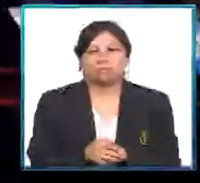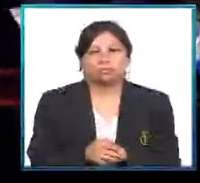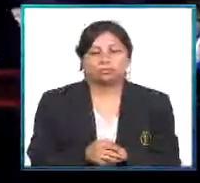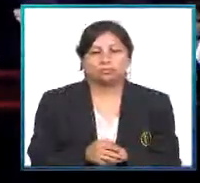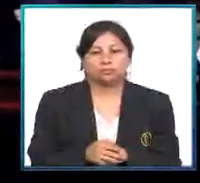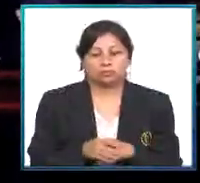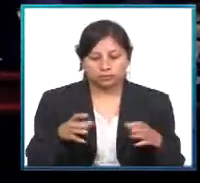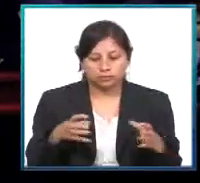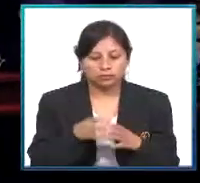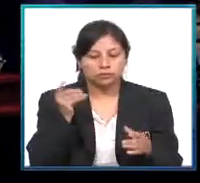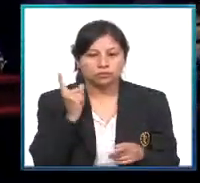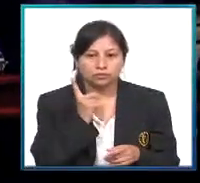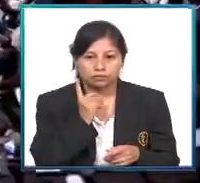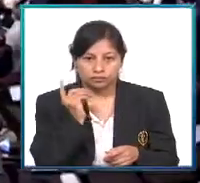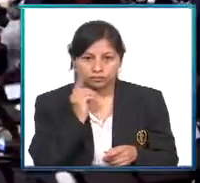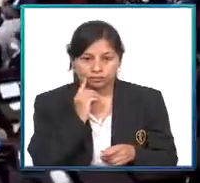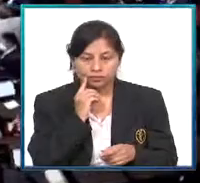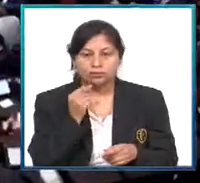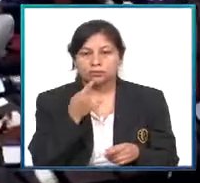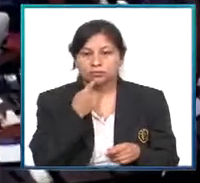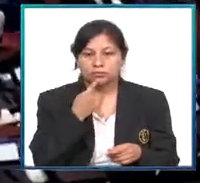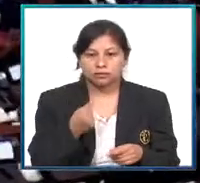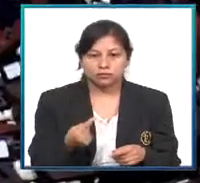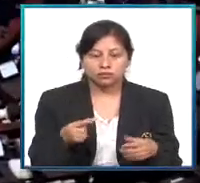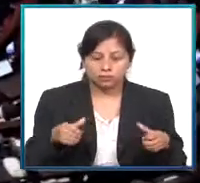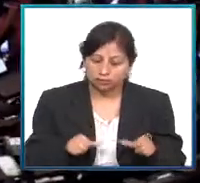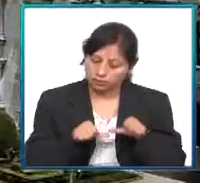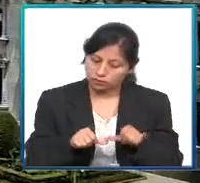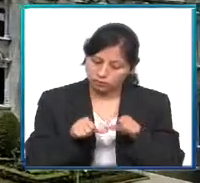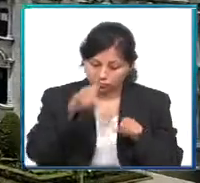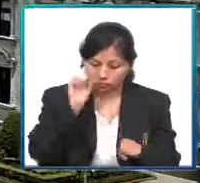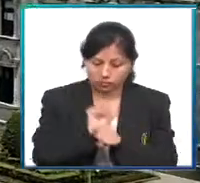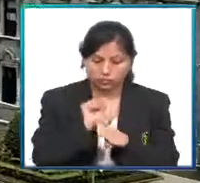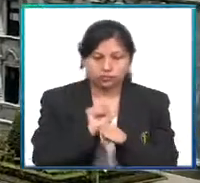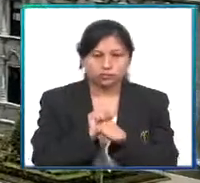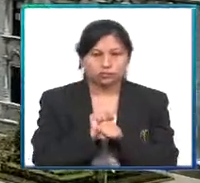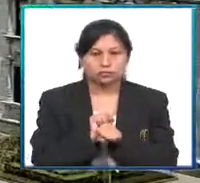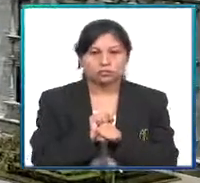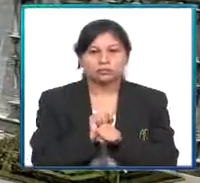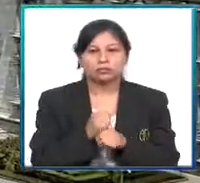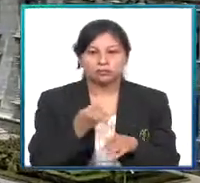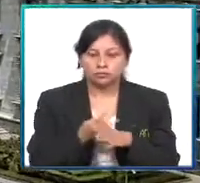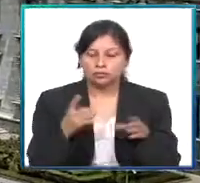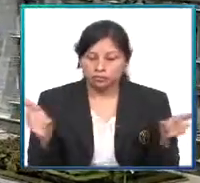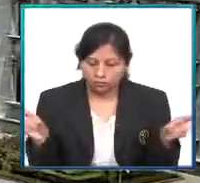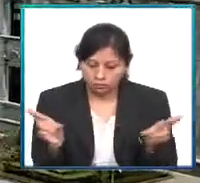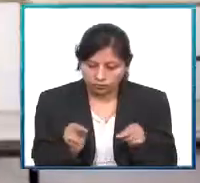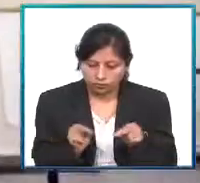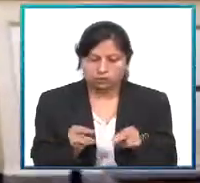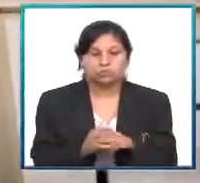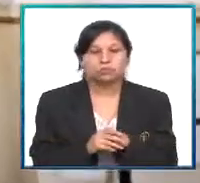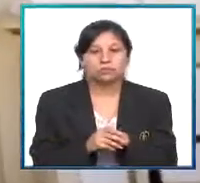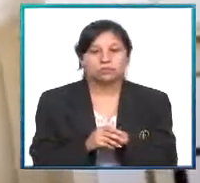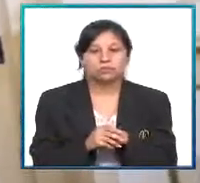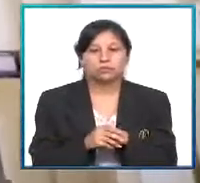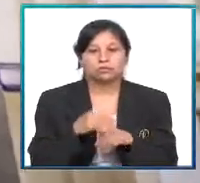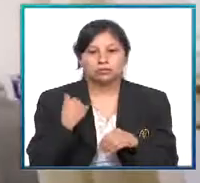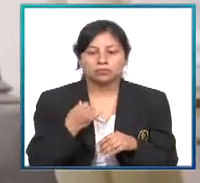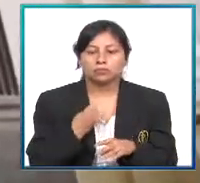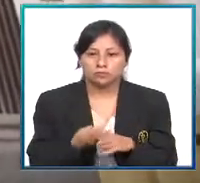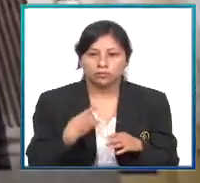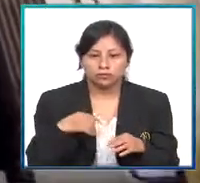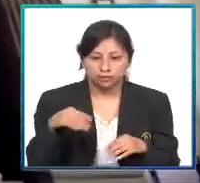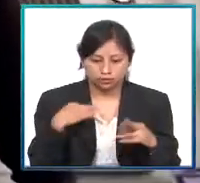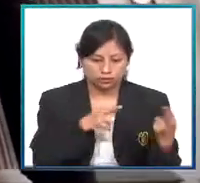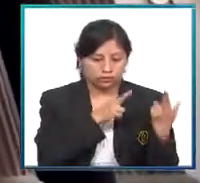La Junta Directiva del Congreso de la República continúa trabajando para optimizar los recursos del Estado, ya que utilizarlos de